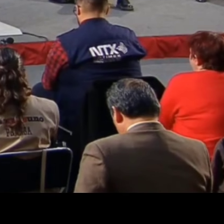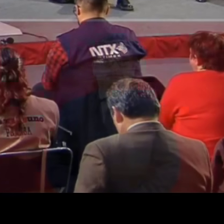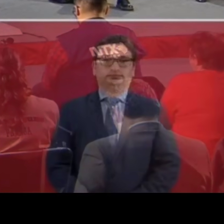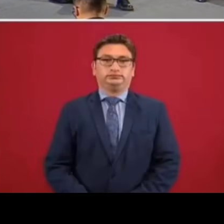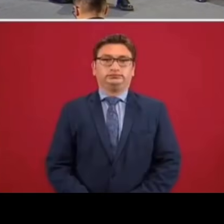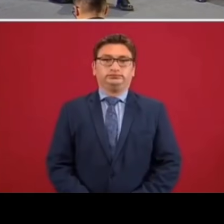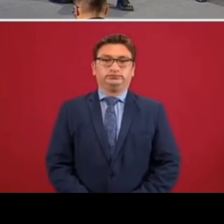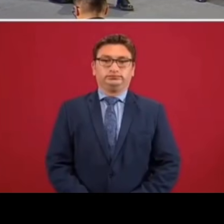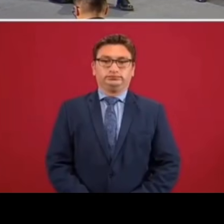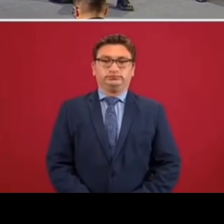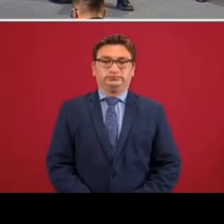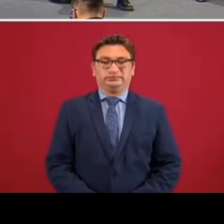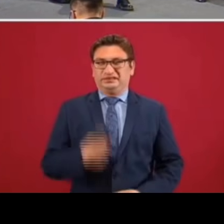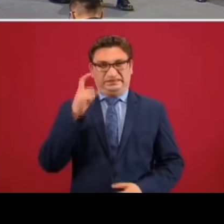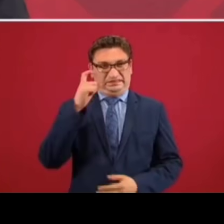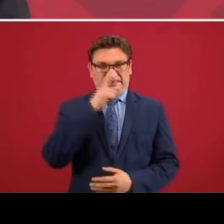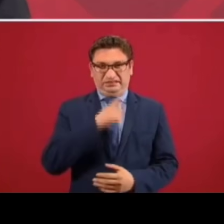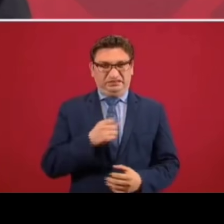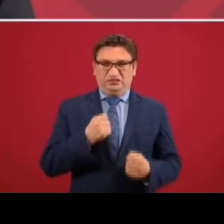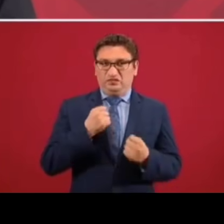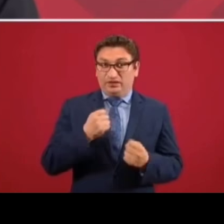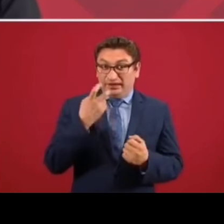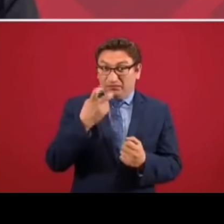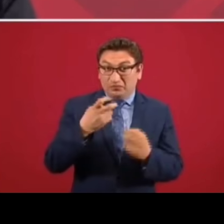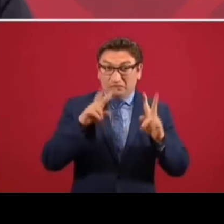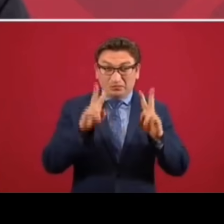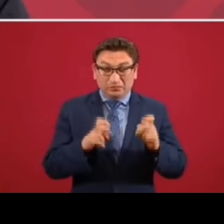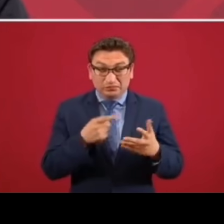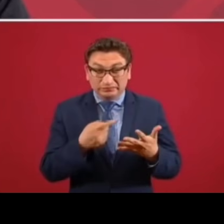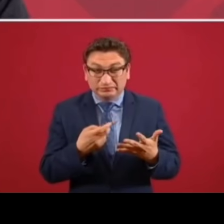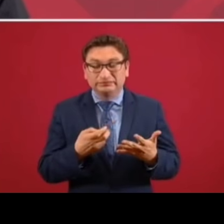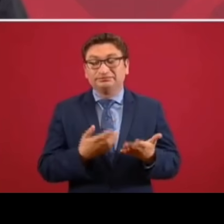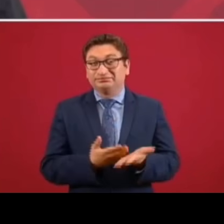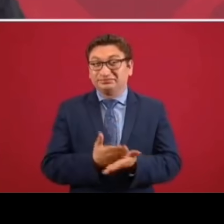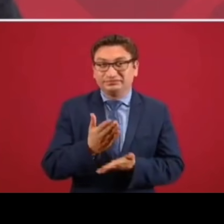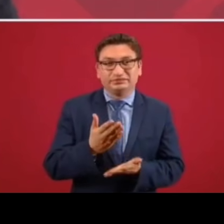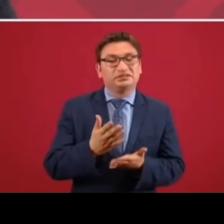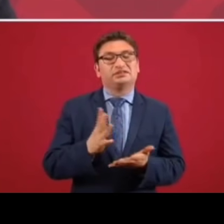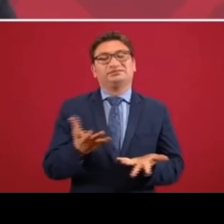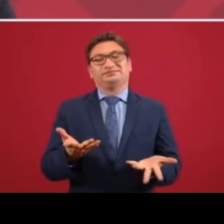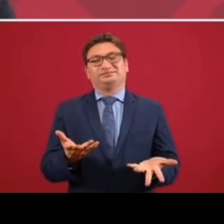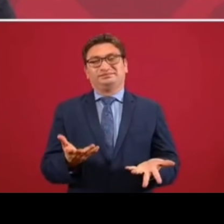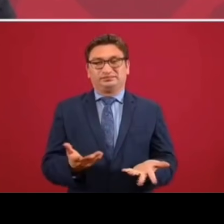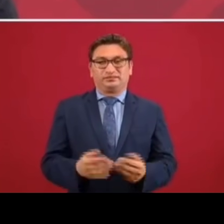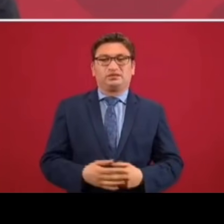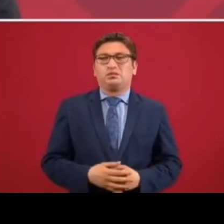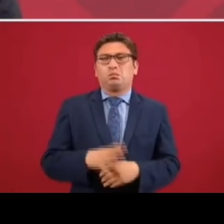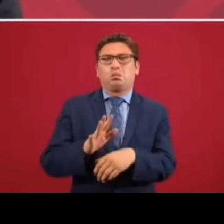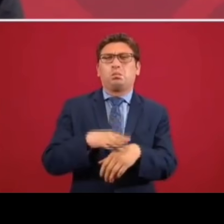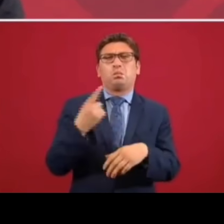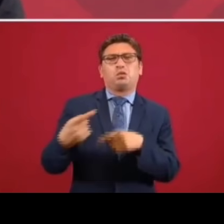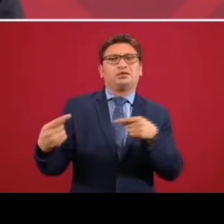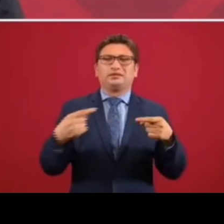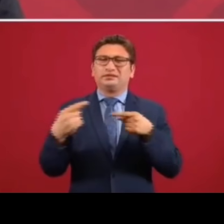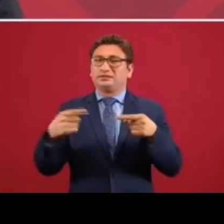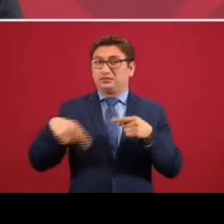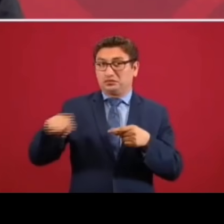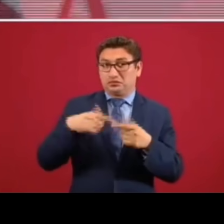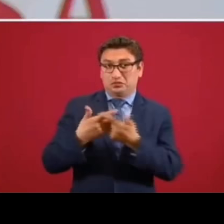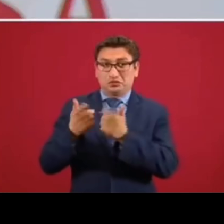eso. Entonces, meternos a esos temas, nada más por diferencias